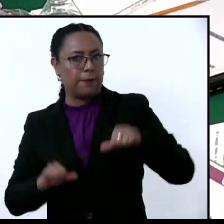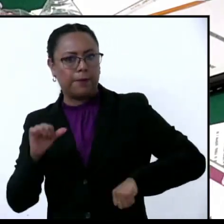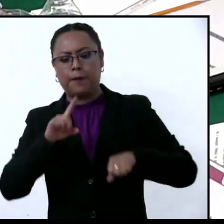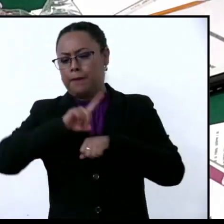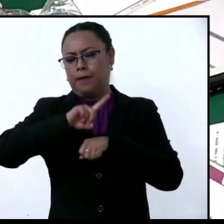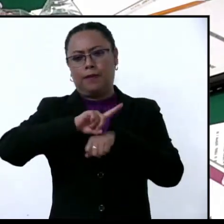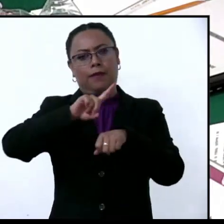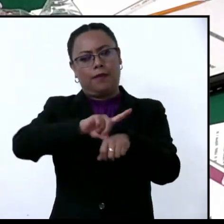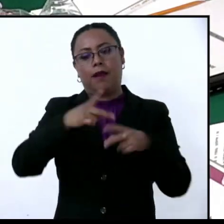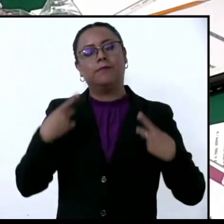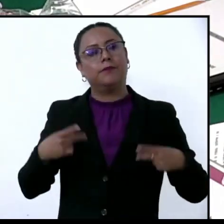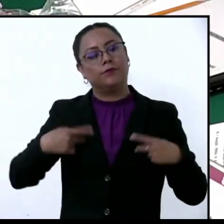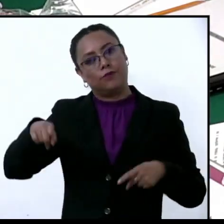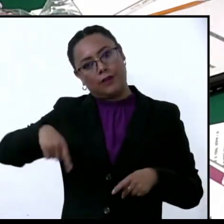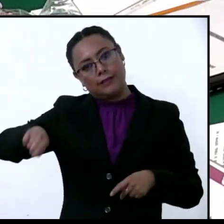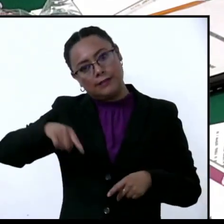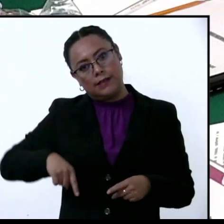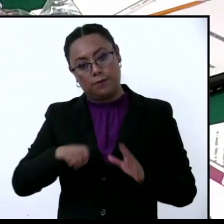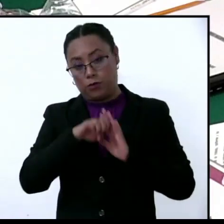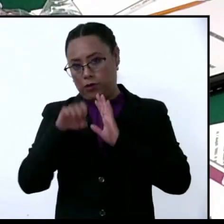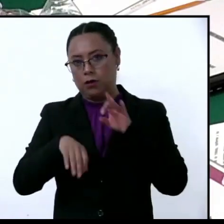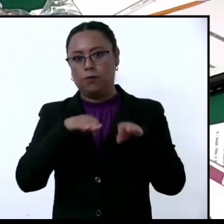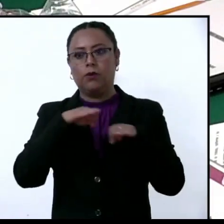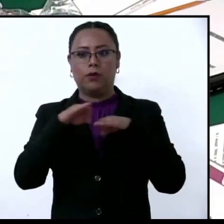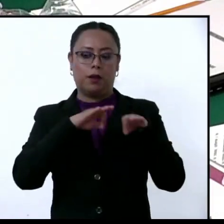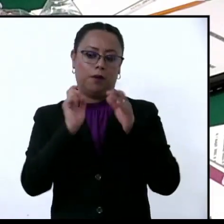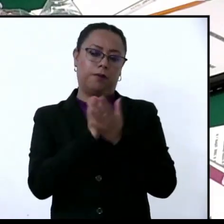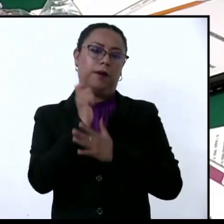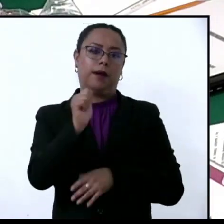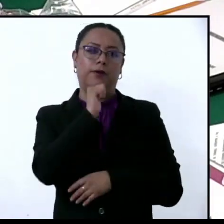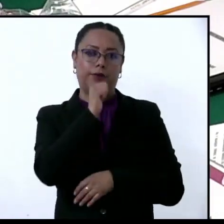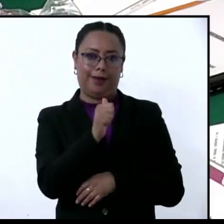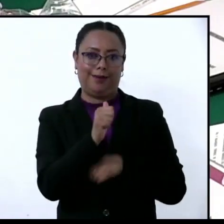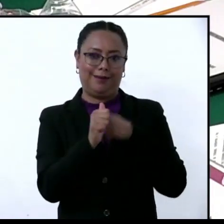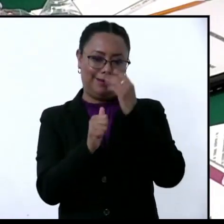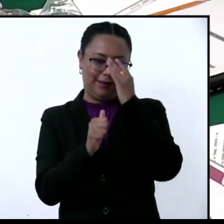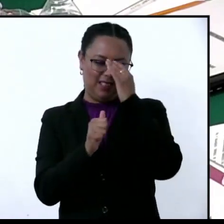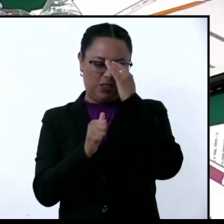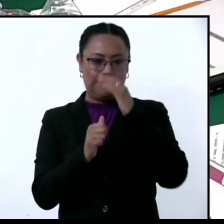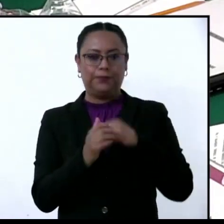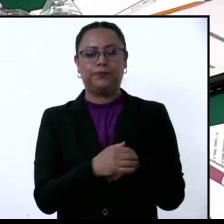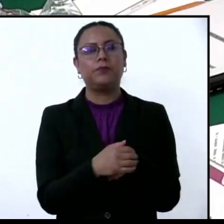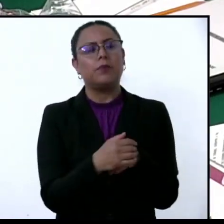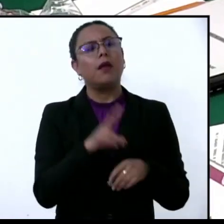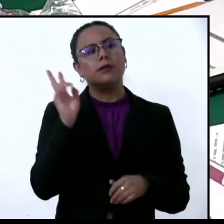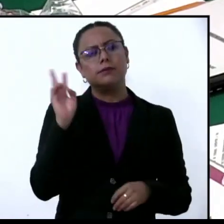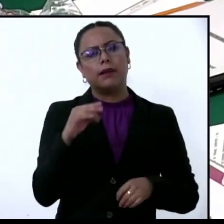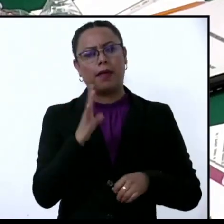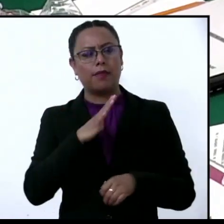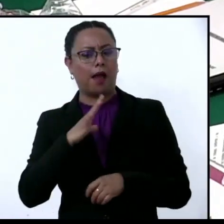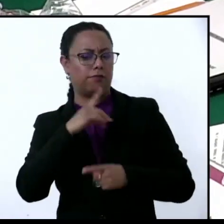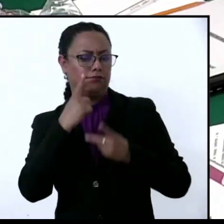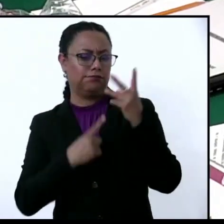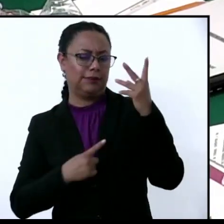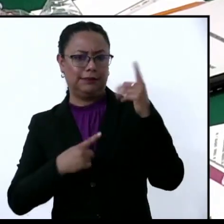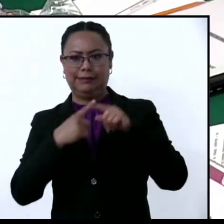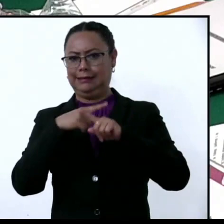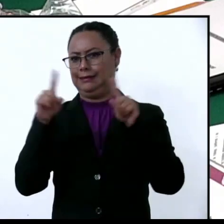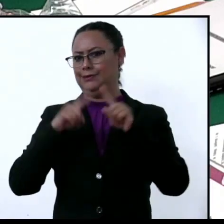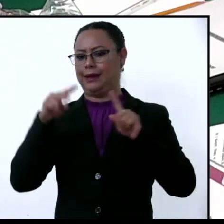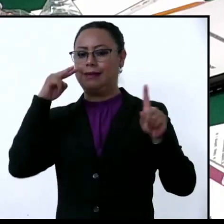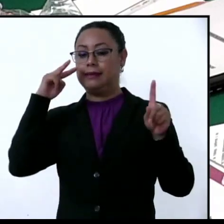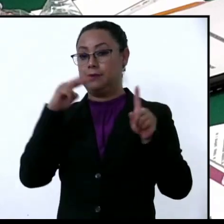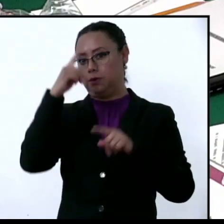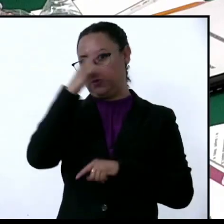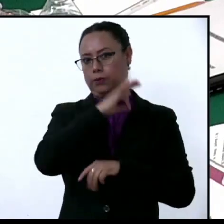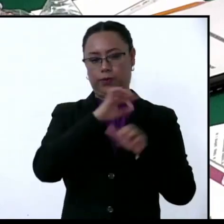las personas, como lo es el trabajo no asalariado. He sostenido que existen diversas perspectivas para atender